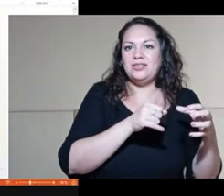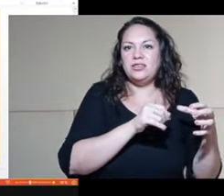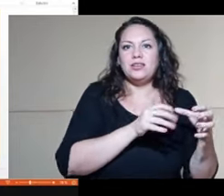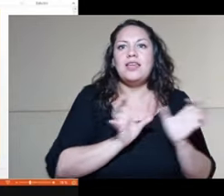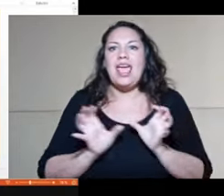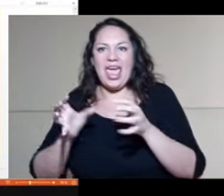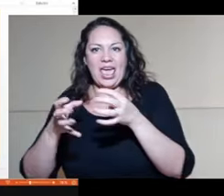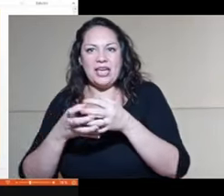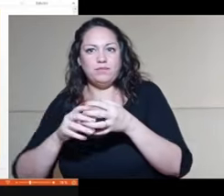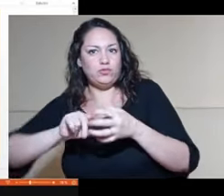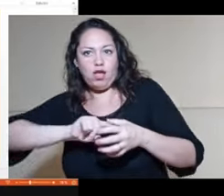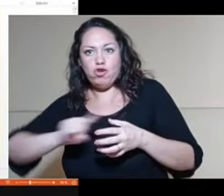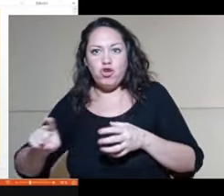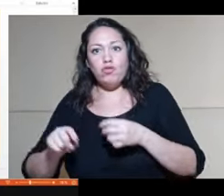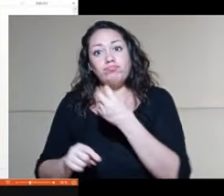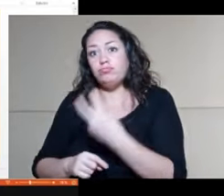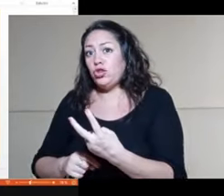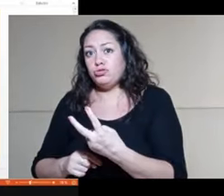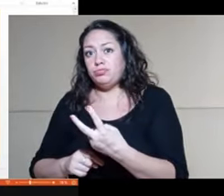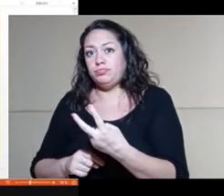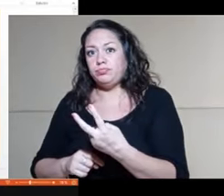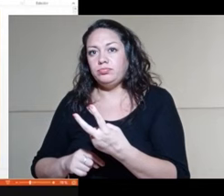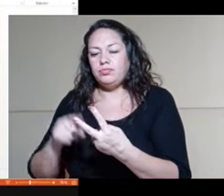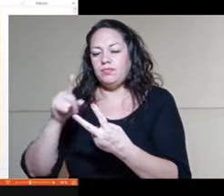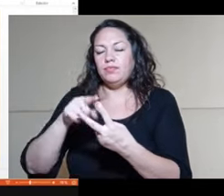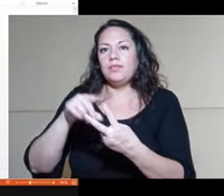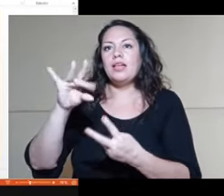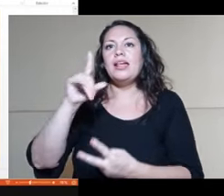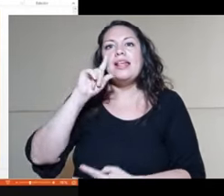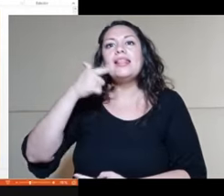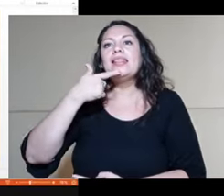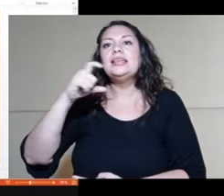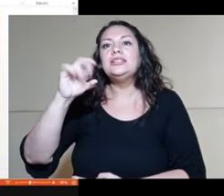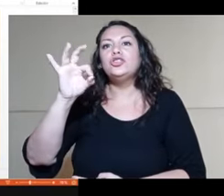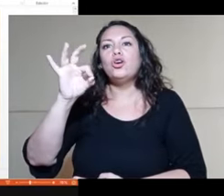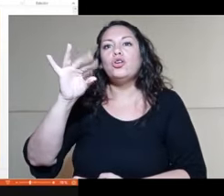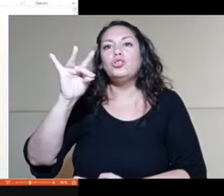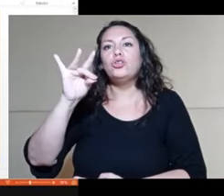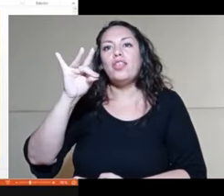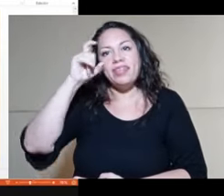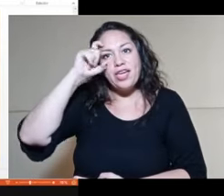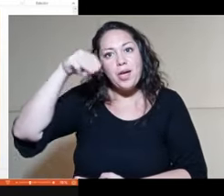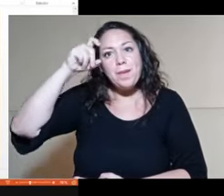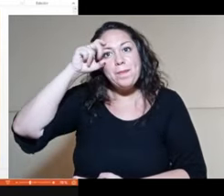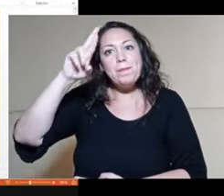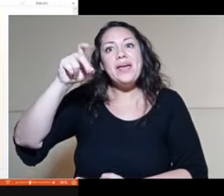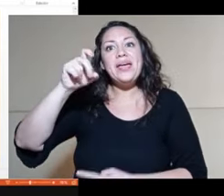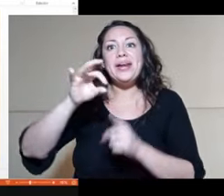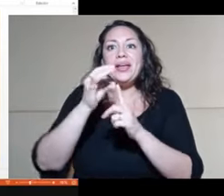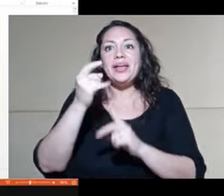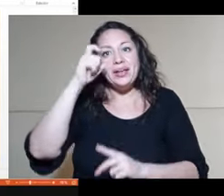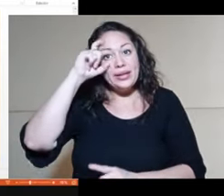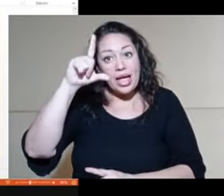los que tienen la cápsula. Y los no encapsulados son dos. Los discos de Merkel,